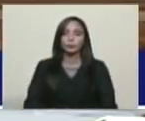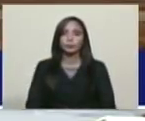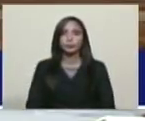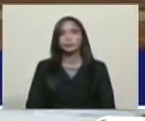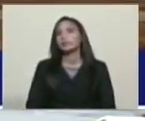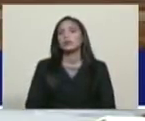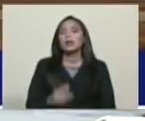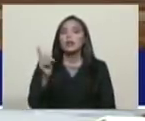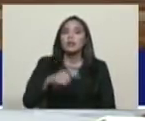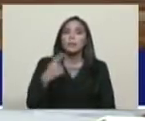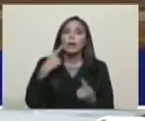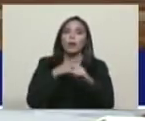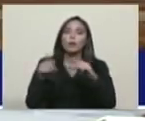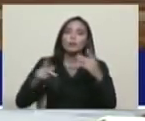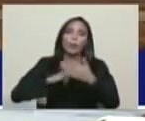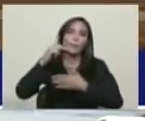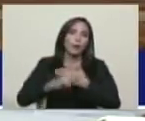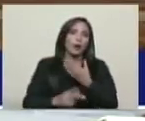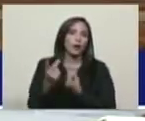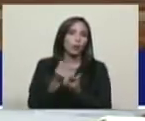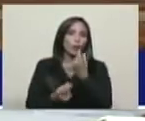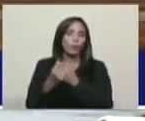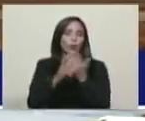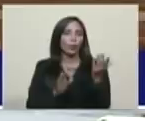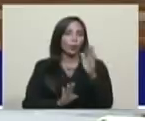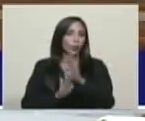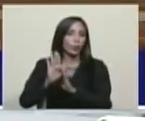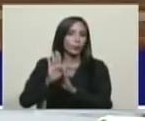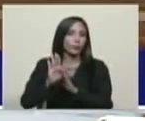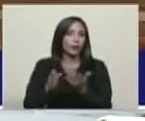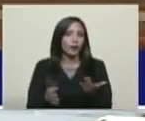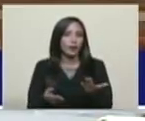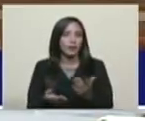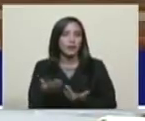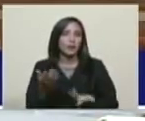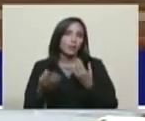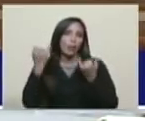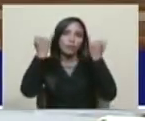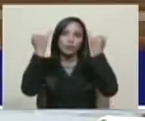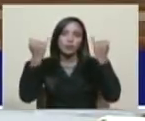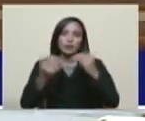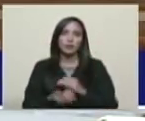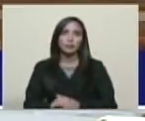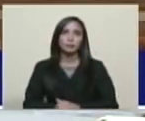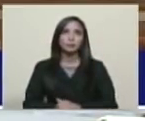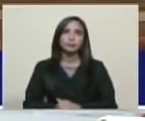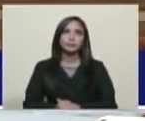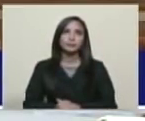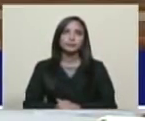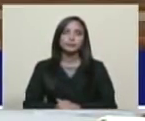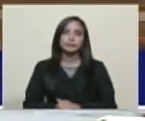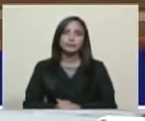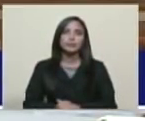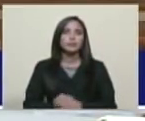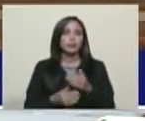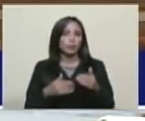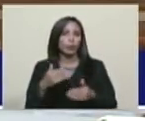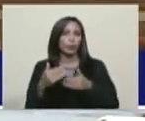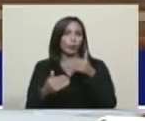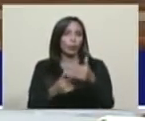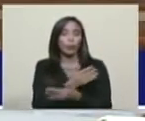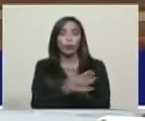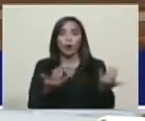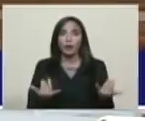programa de recuperación económica, crecimiento y prosperidad, que está, bueno, marchando hacia el